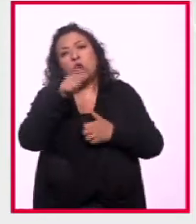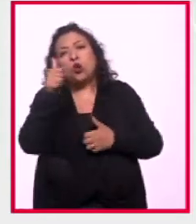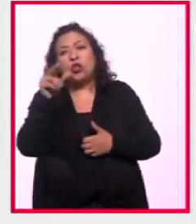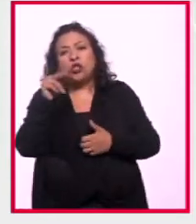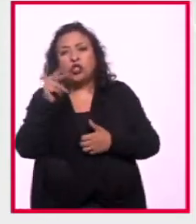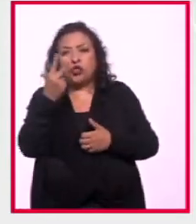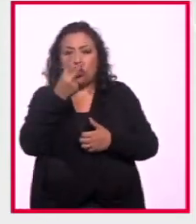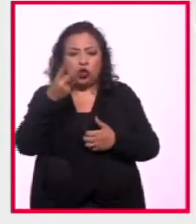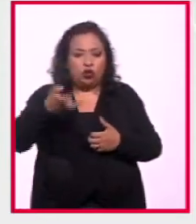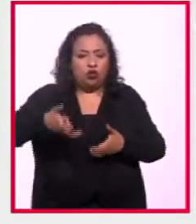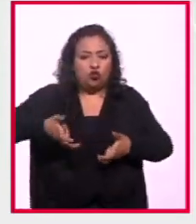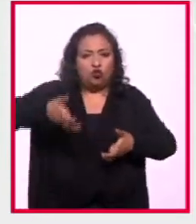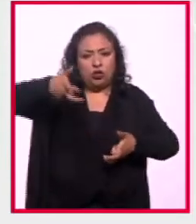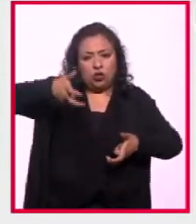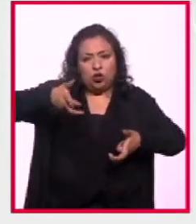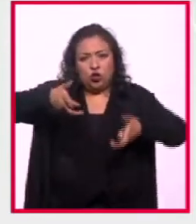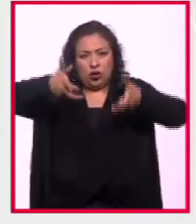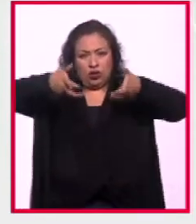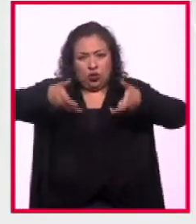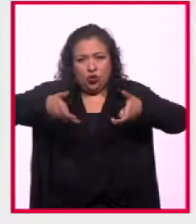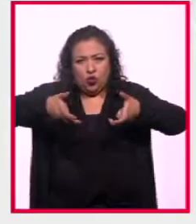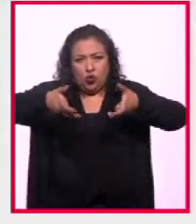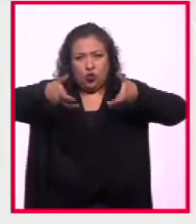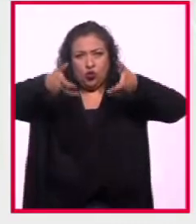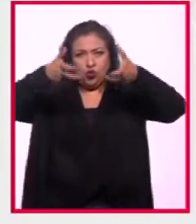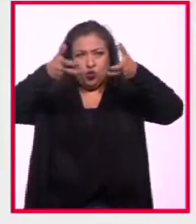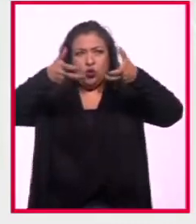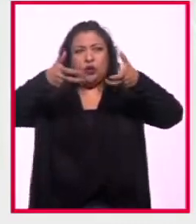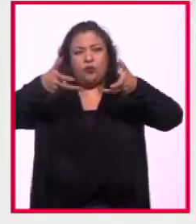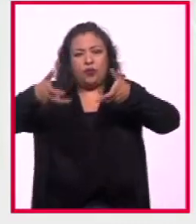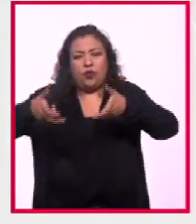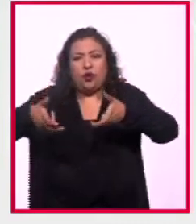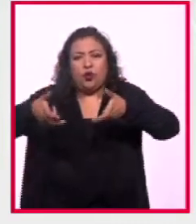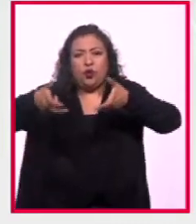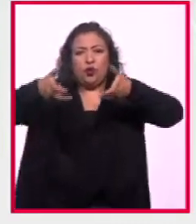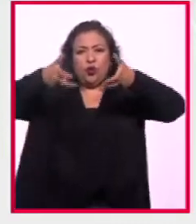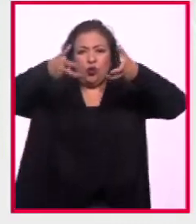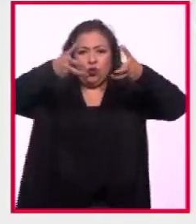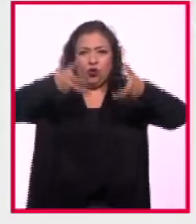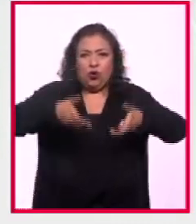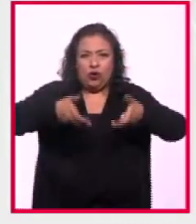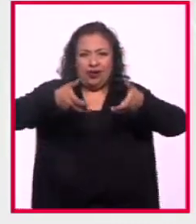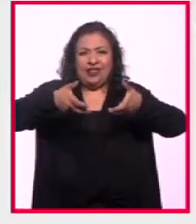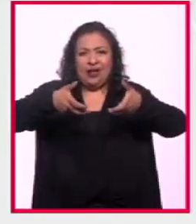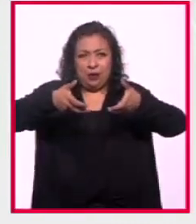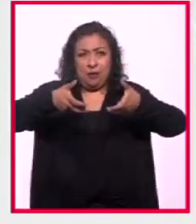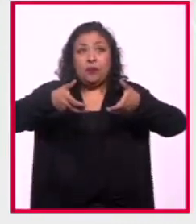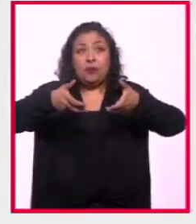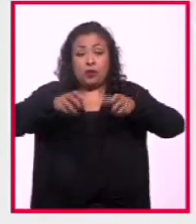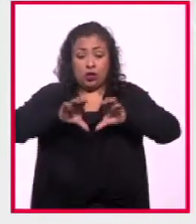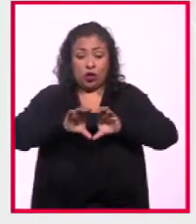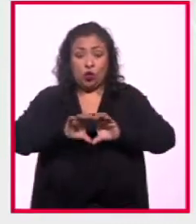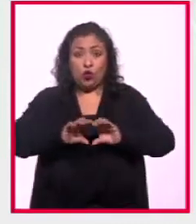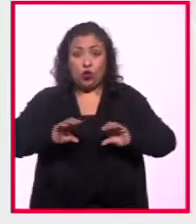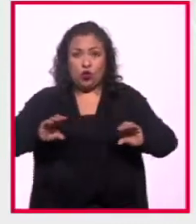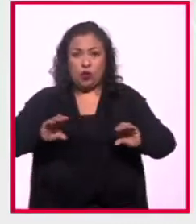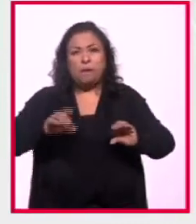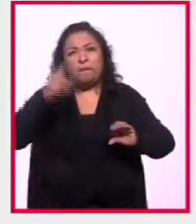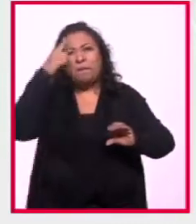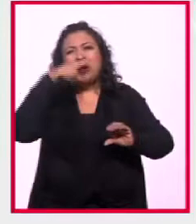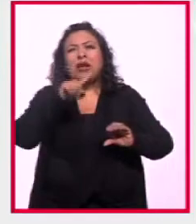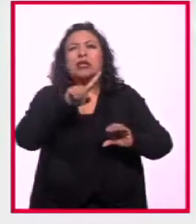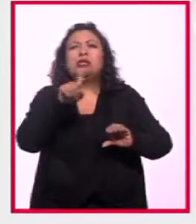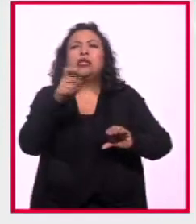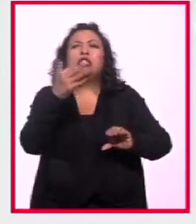toneladas para el apoyo se va a cargar en una plataforma con capacidad como para